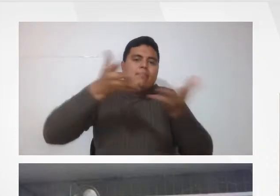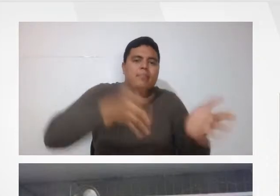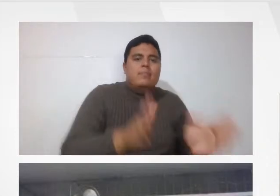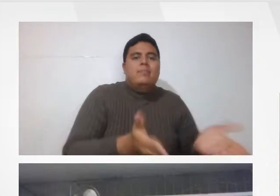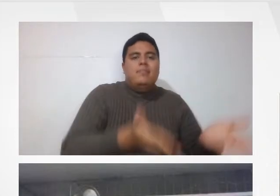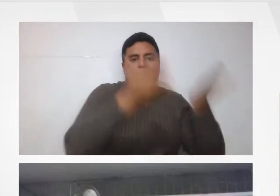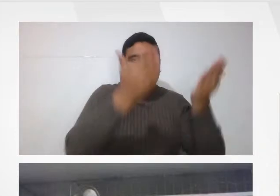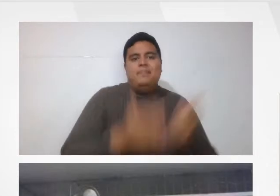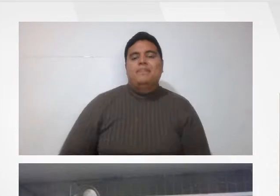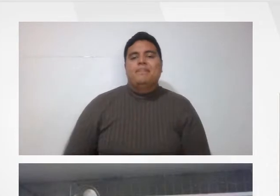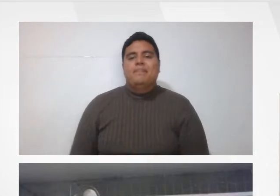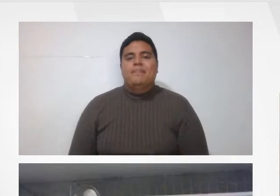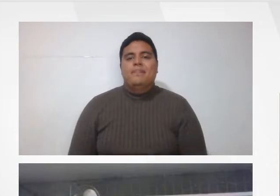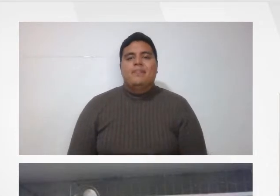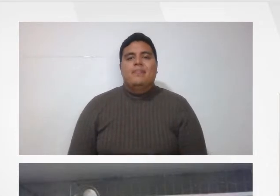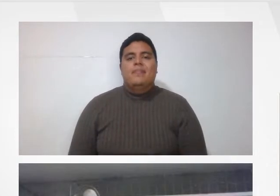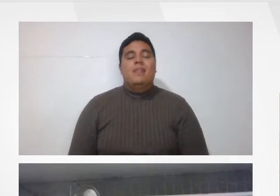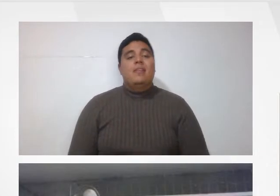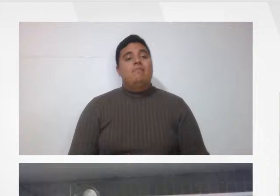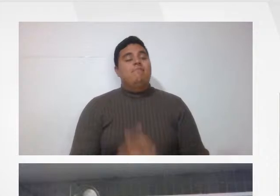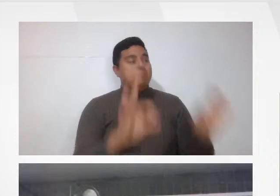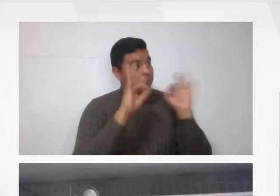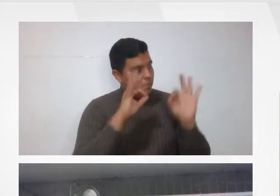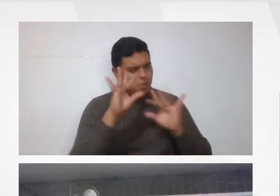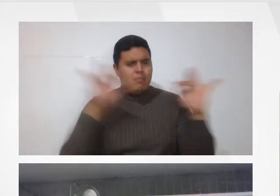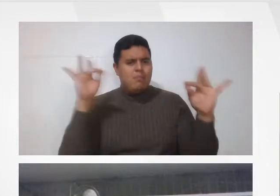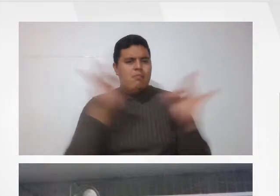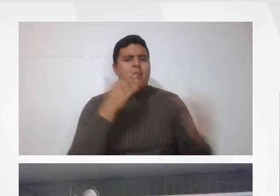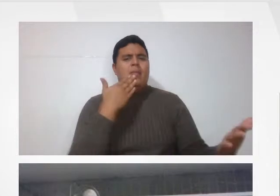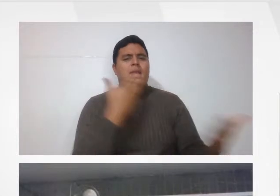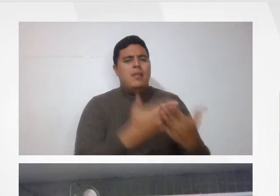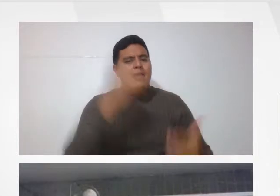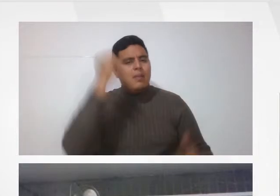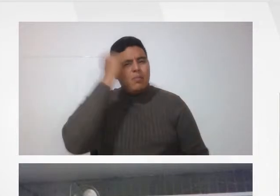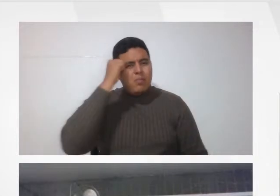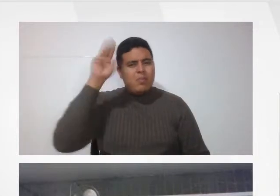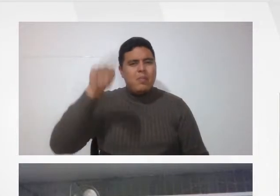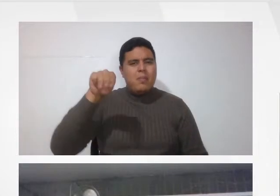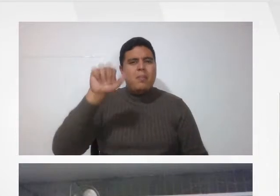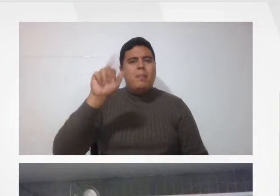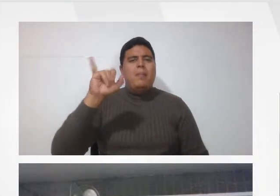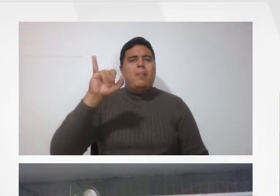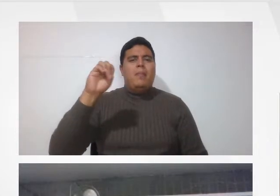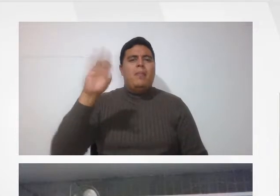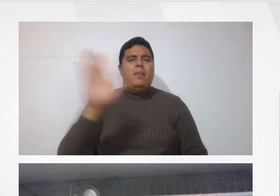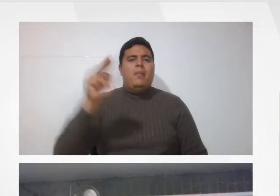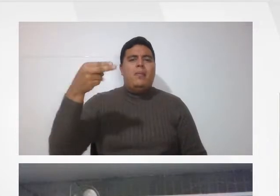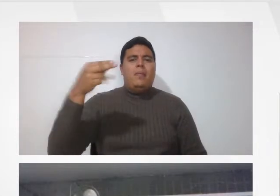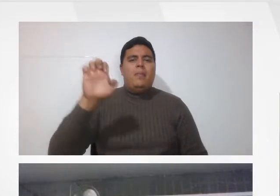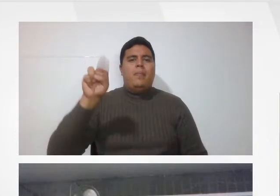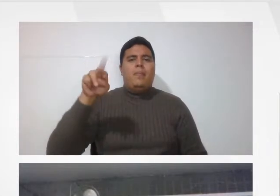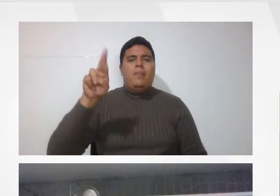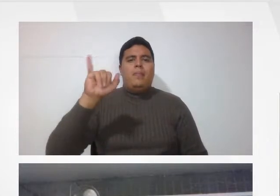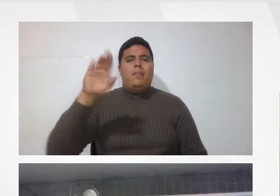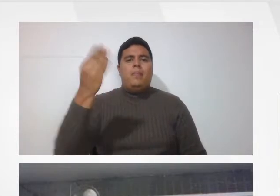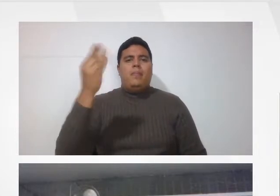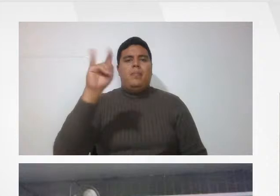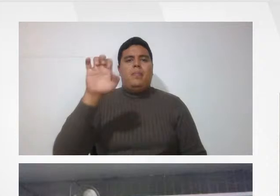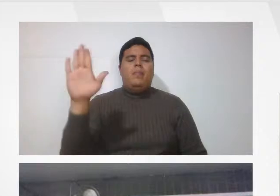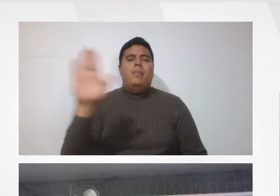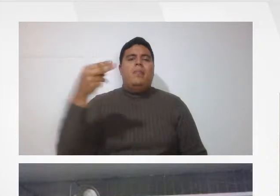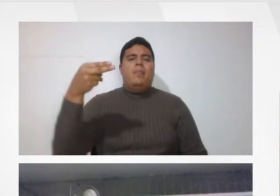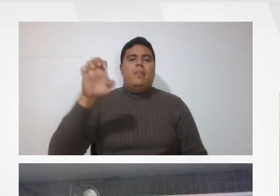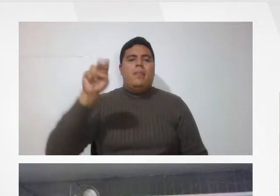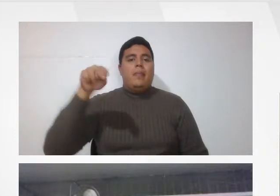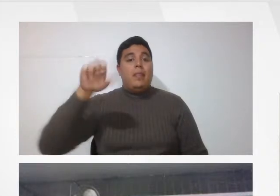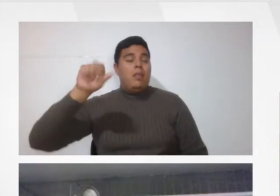Muy bien, perfecto. Muchísimas gracias, maestro Mario Enrique Henao. Muchas gracias. Y esperamos pues que todo esto y lo que podamos compartir